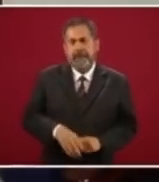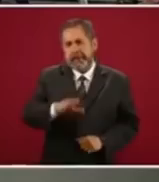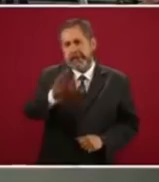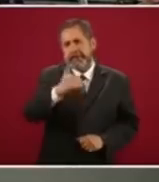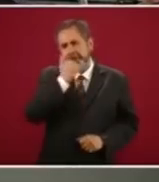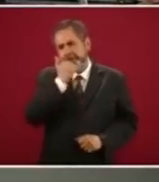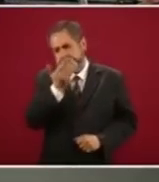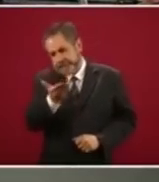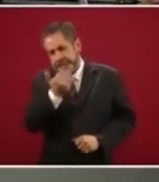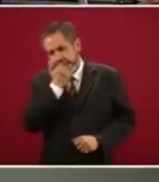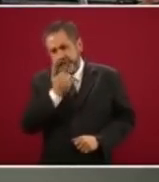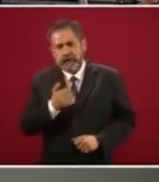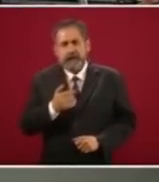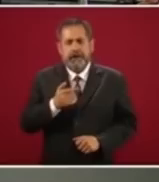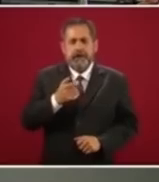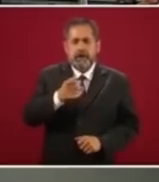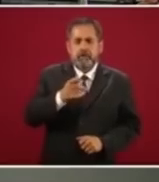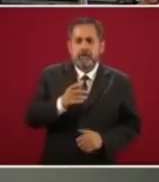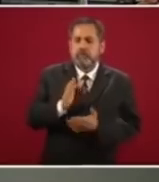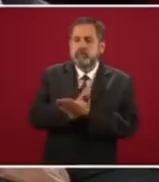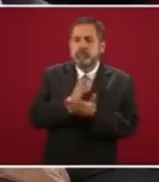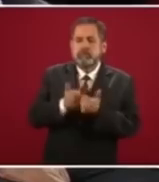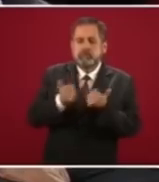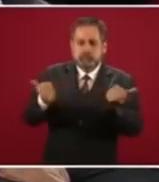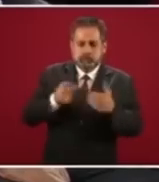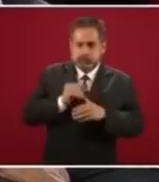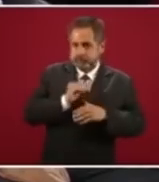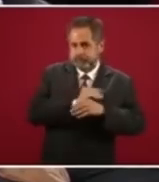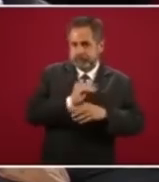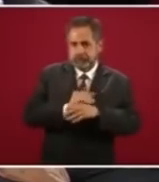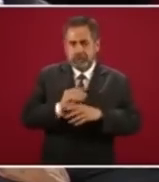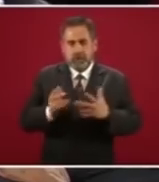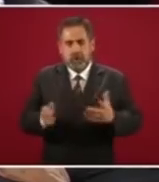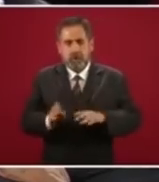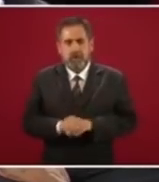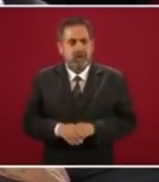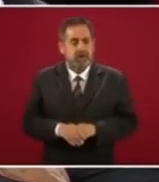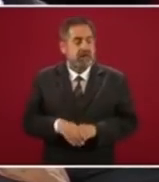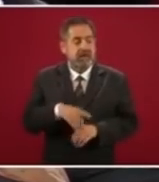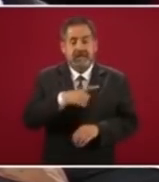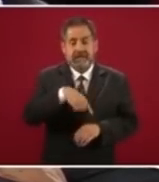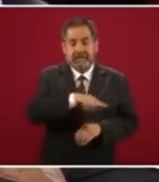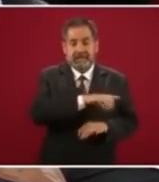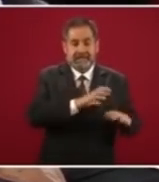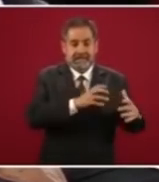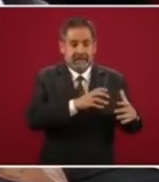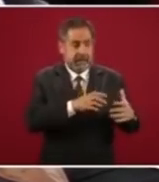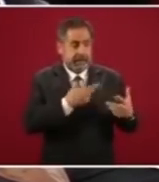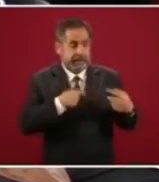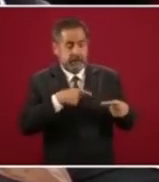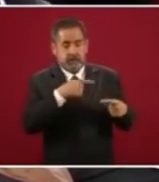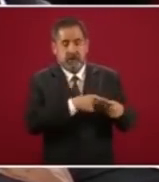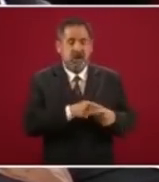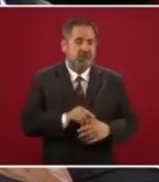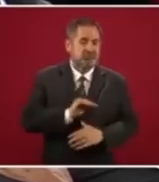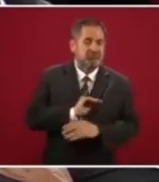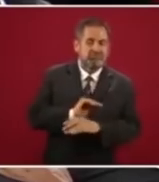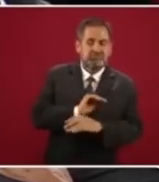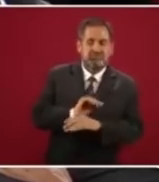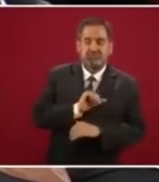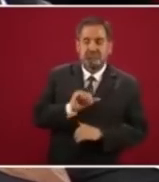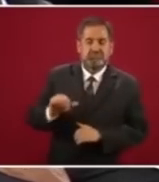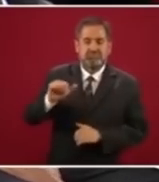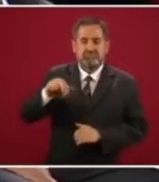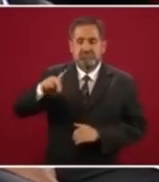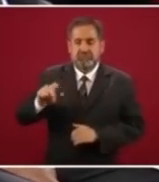secretaria, pues son independientes y no les han hecho caso ni en la ANDA. No sé si… ¿Perdón? Concretamente, estos actores no les han hecho caso incluso en la